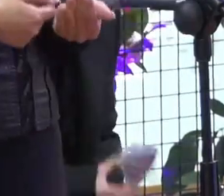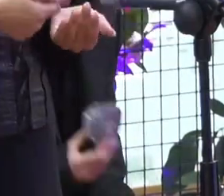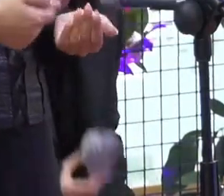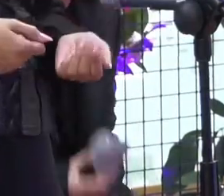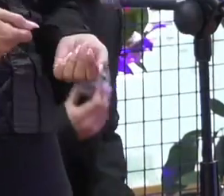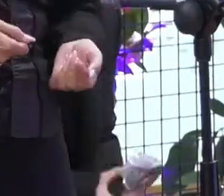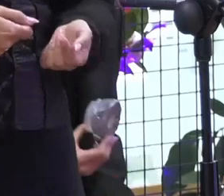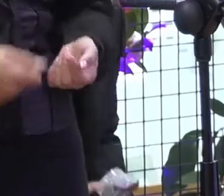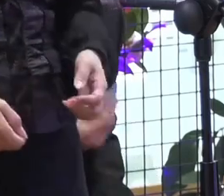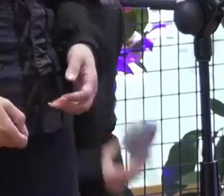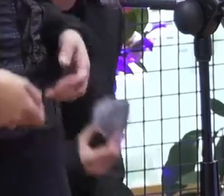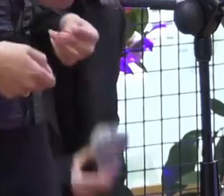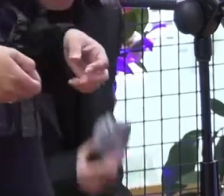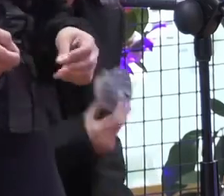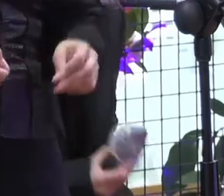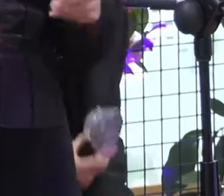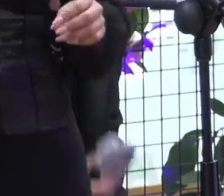llores más